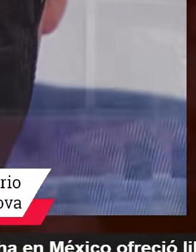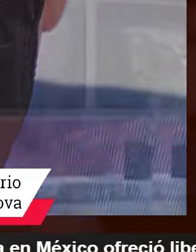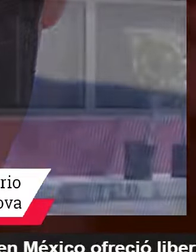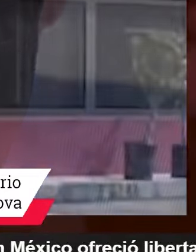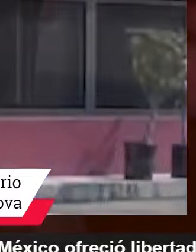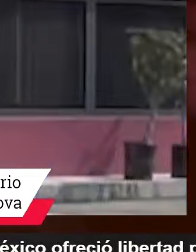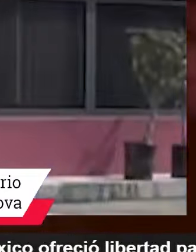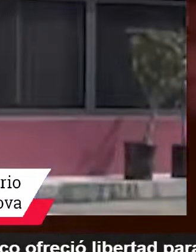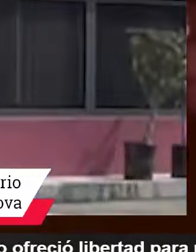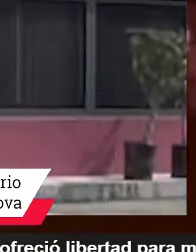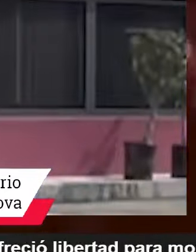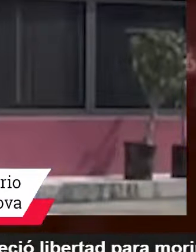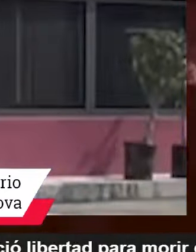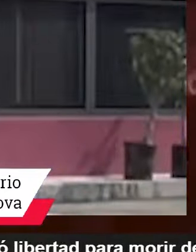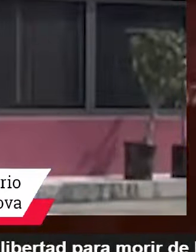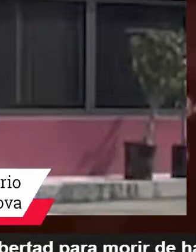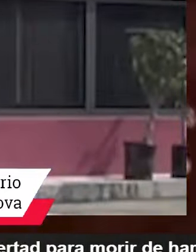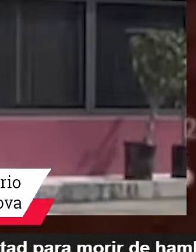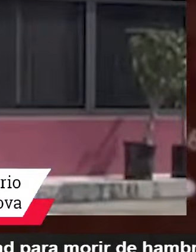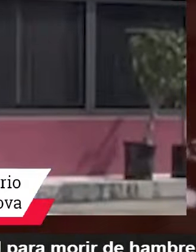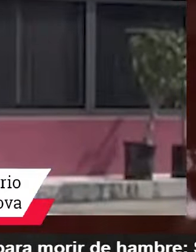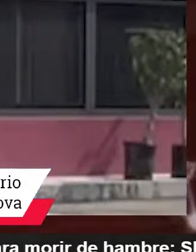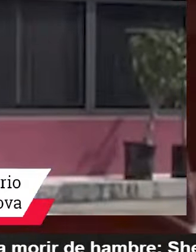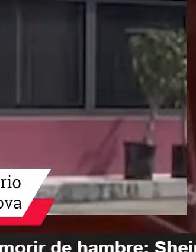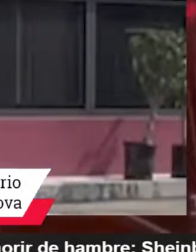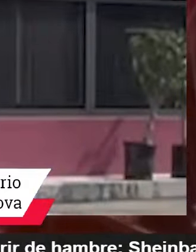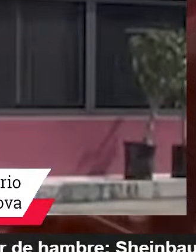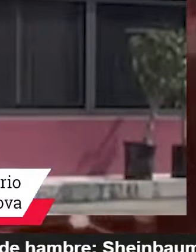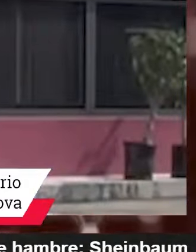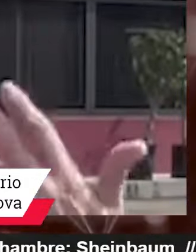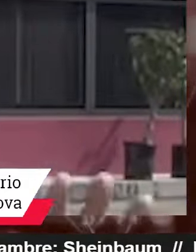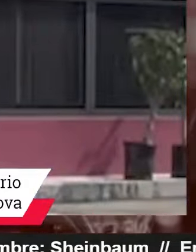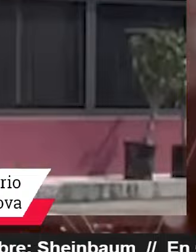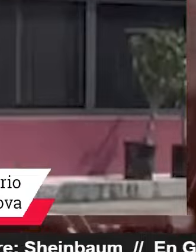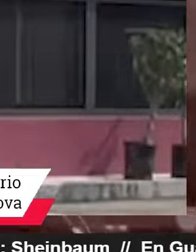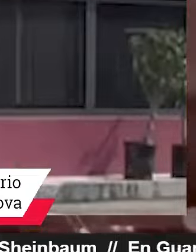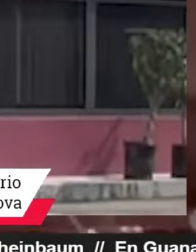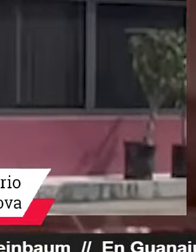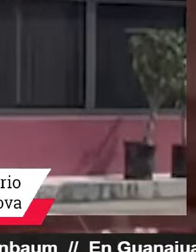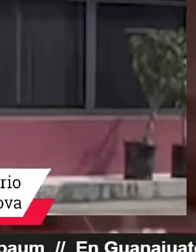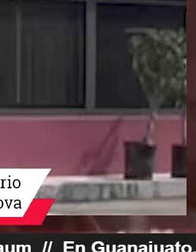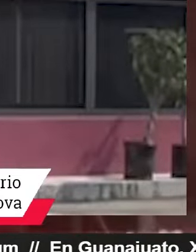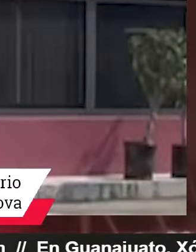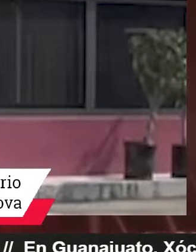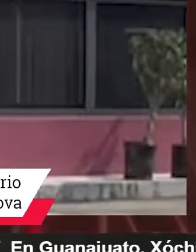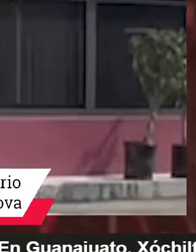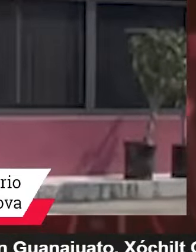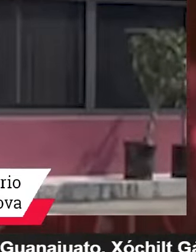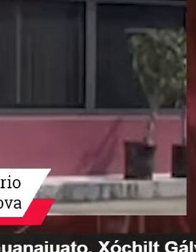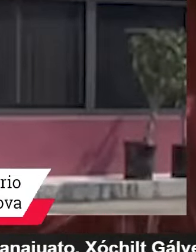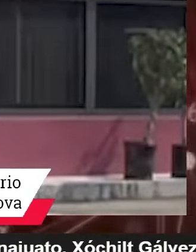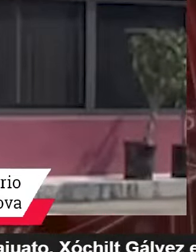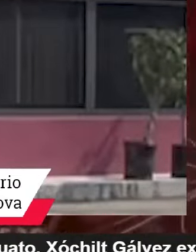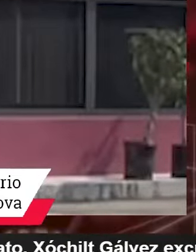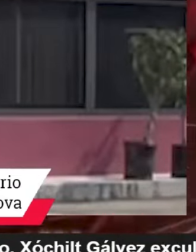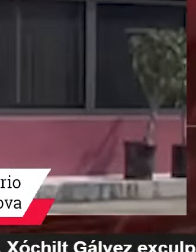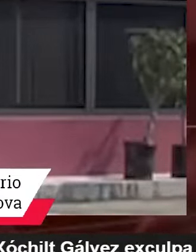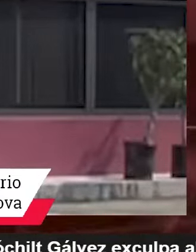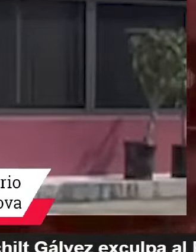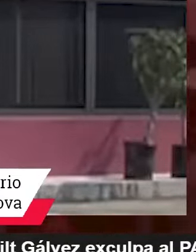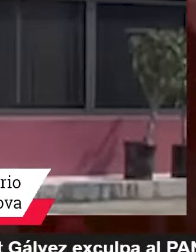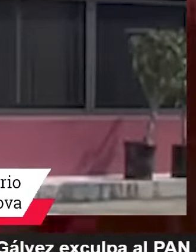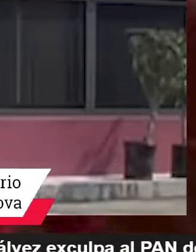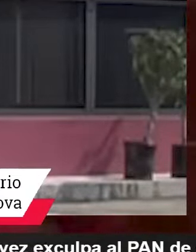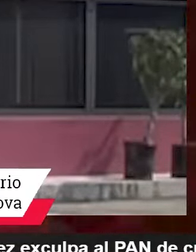aproximadamente 8 horas eh se manifestó pues diversas circunstancias Carla humfrey quien